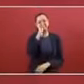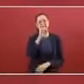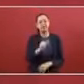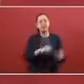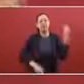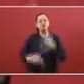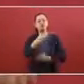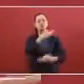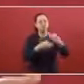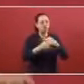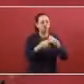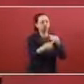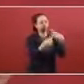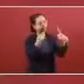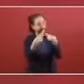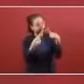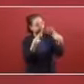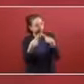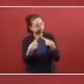Y